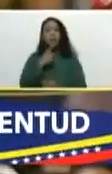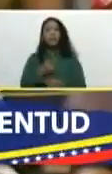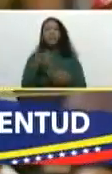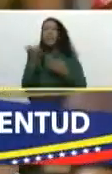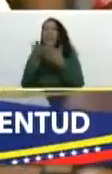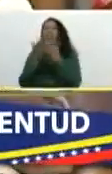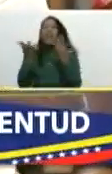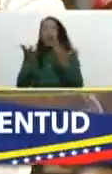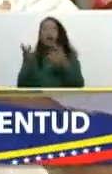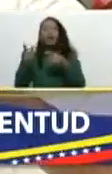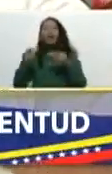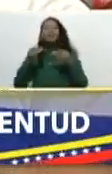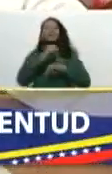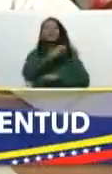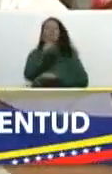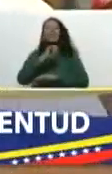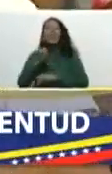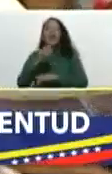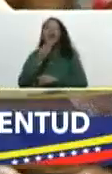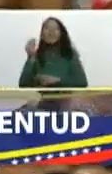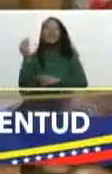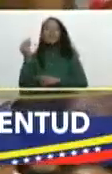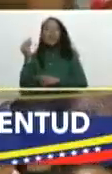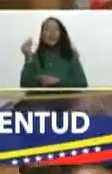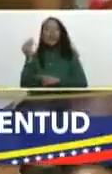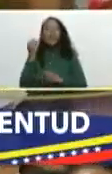Las zonas de juventud fitness. ¿Qué vaina es esa? Decir,